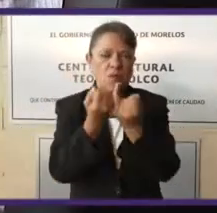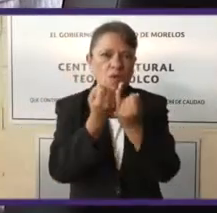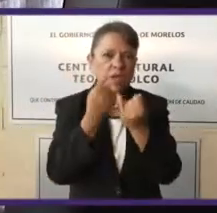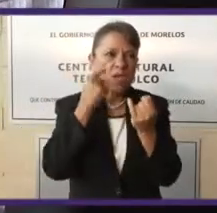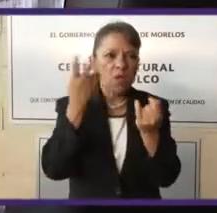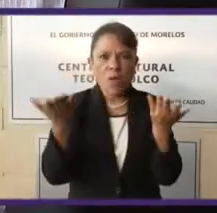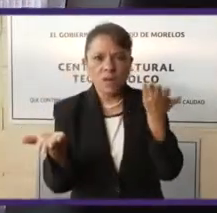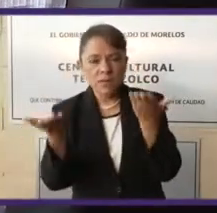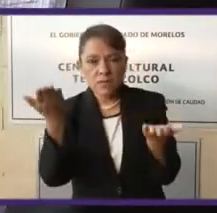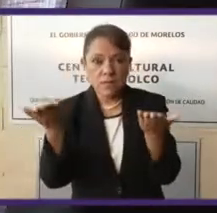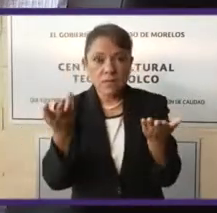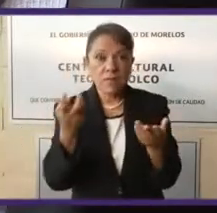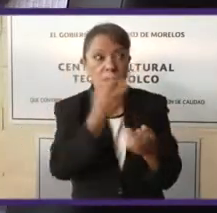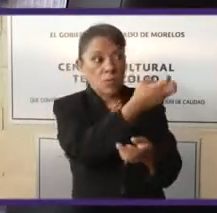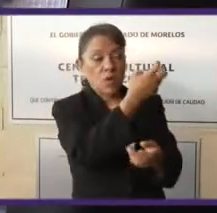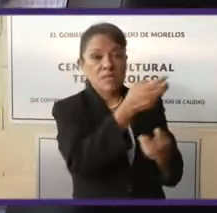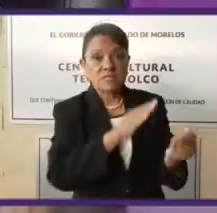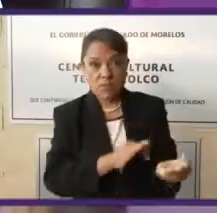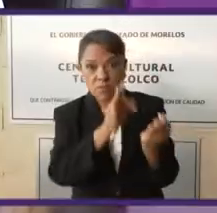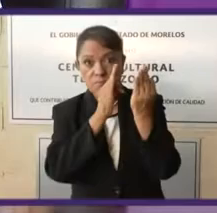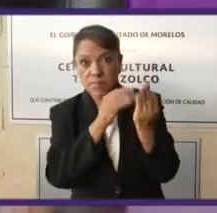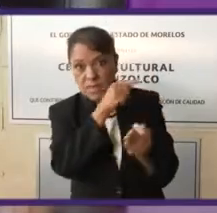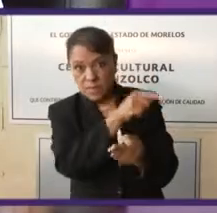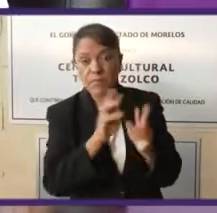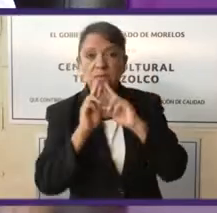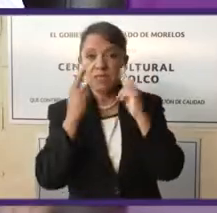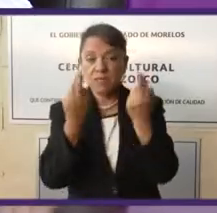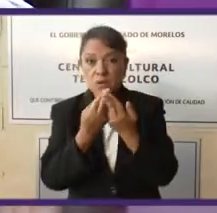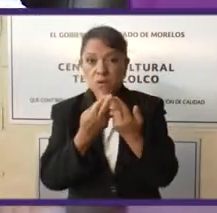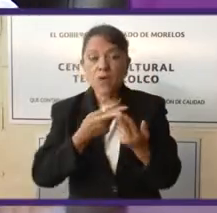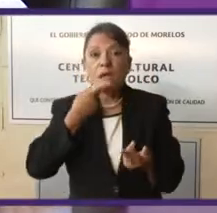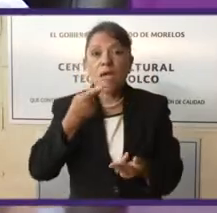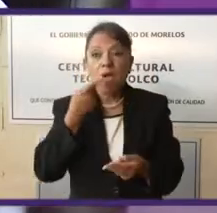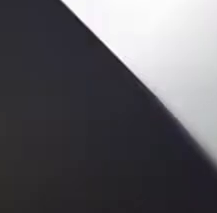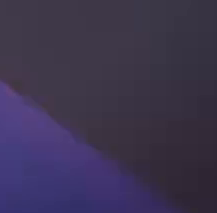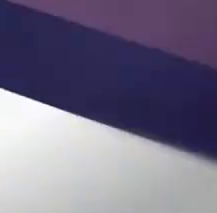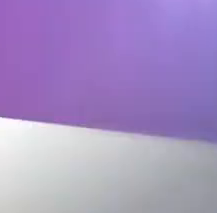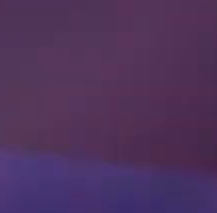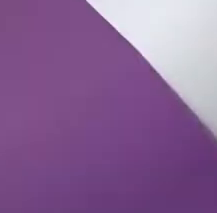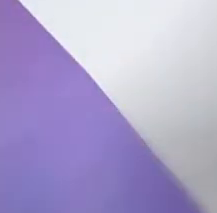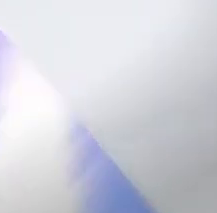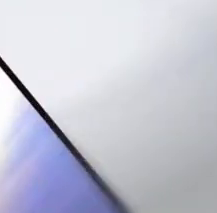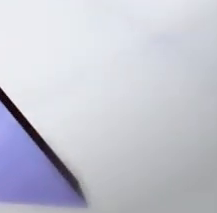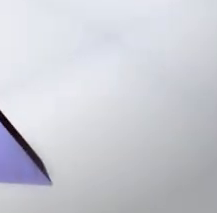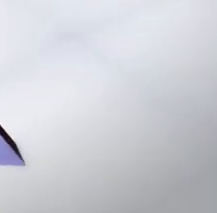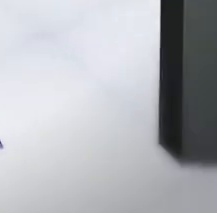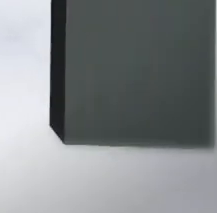frente surge a partir de que hay un hombre que tiene más o casi 20 años en campaña.